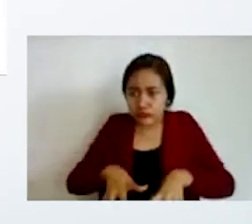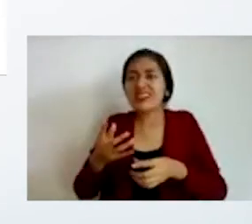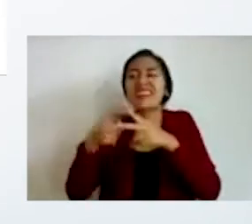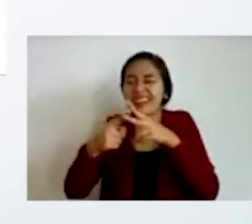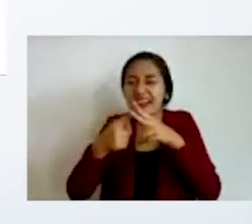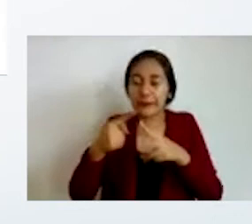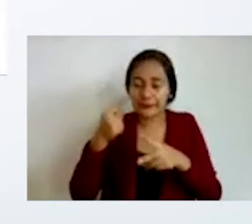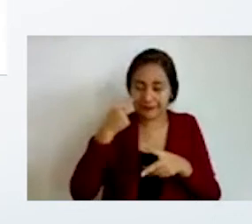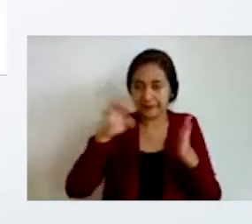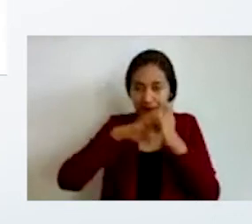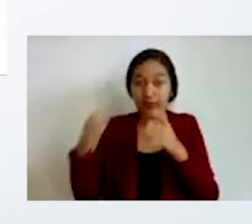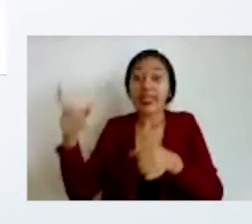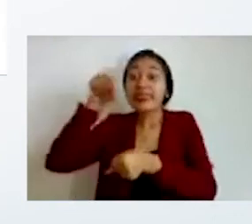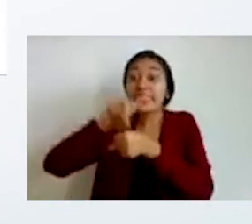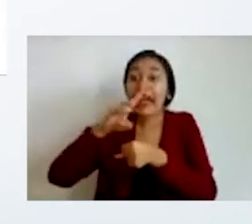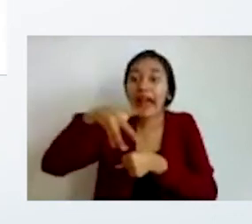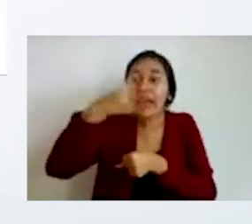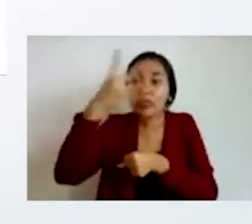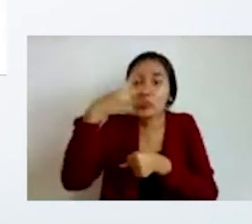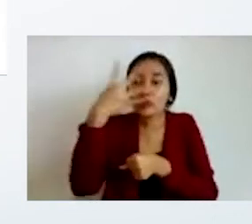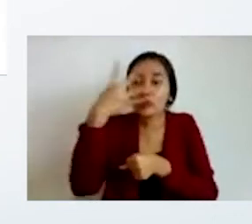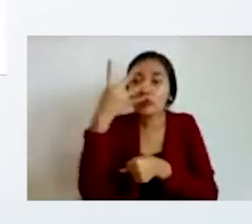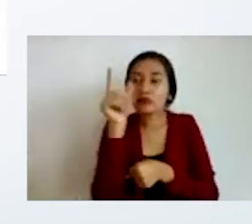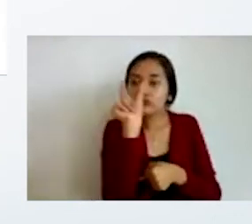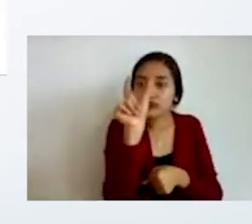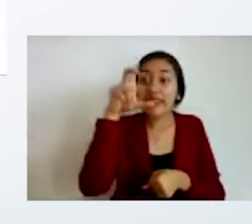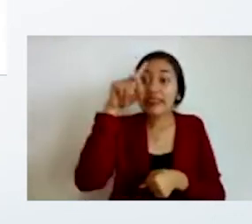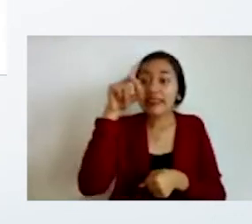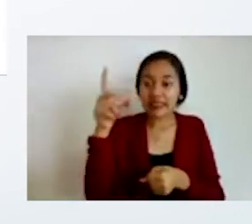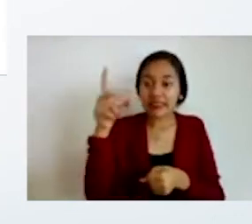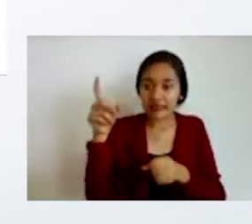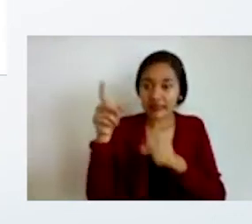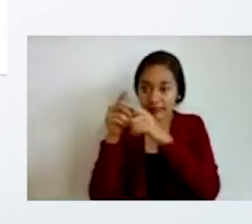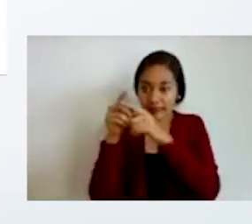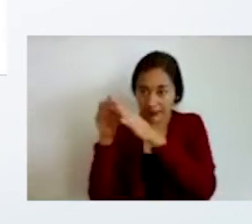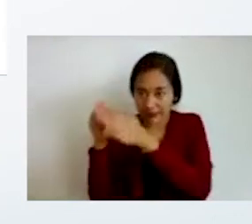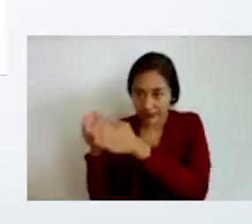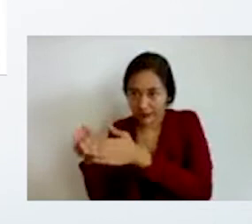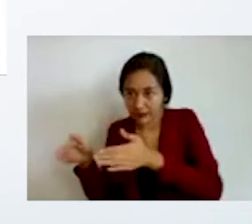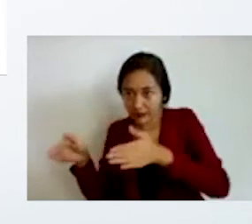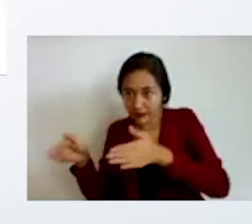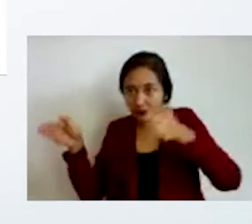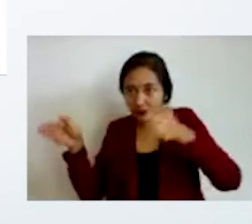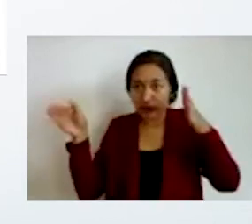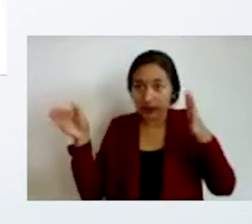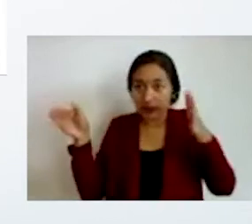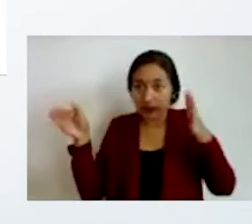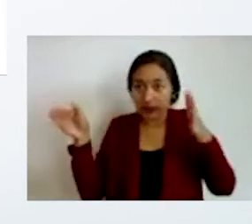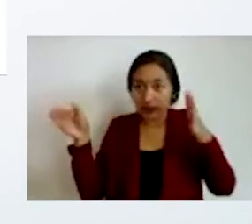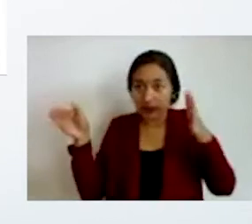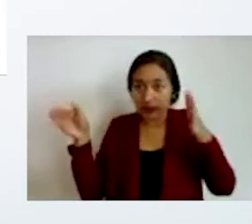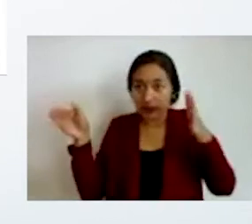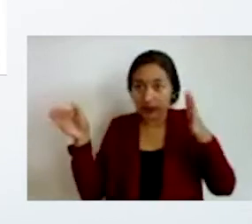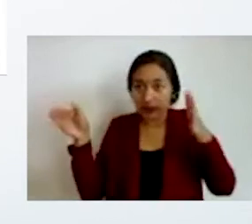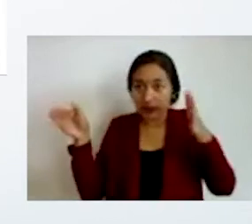este periodo de 30 días como el momento más importante porque